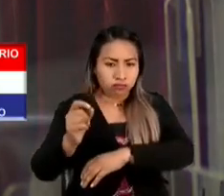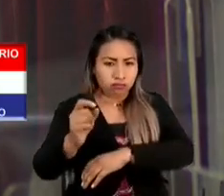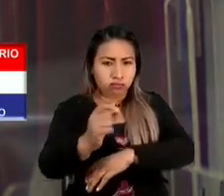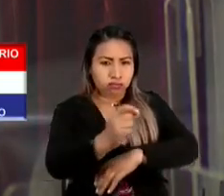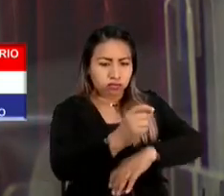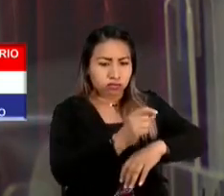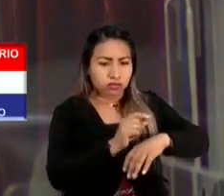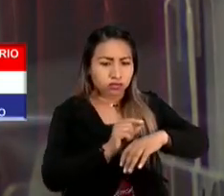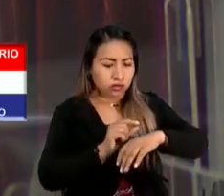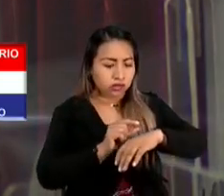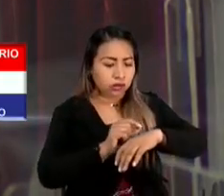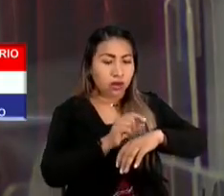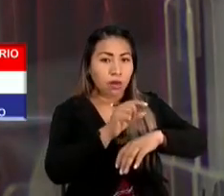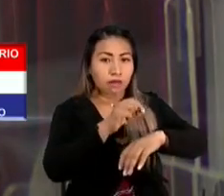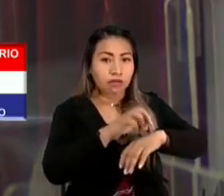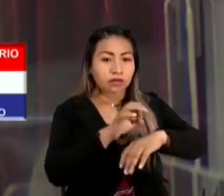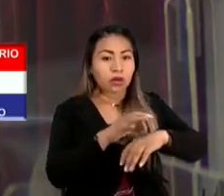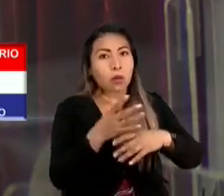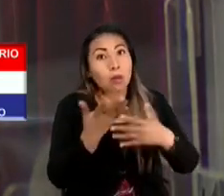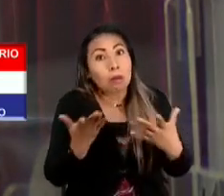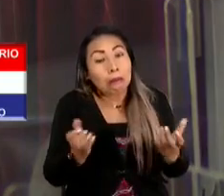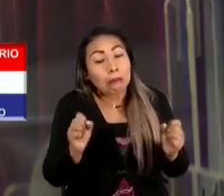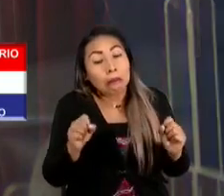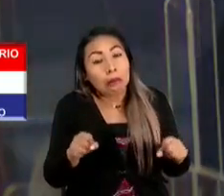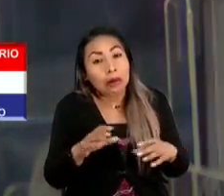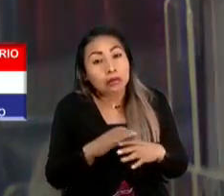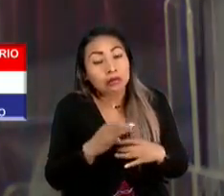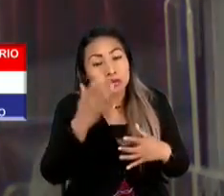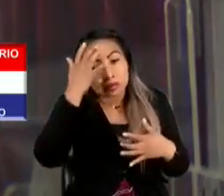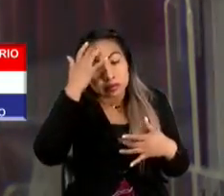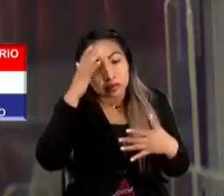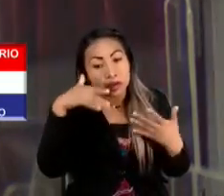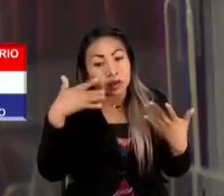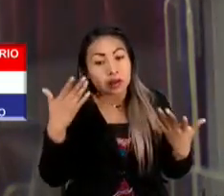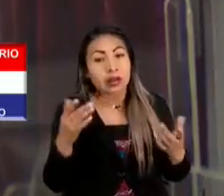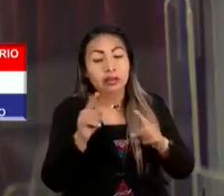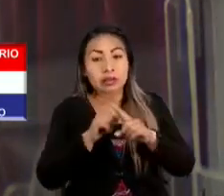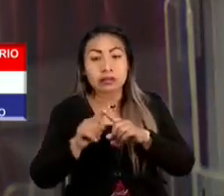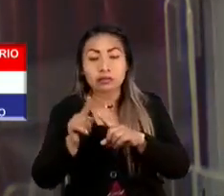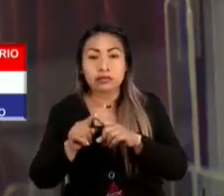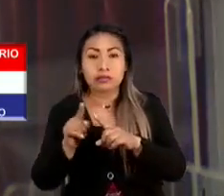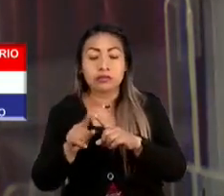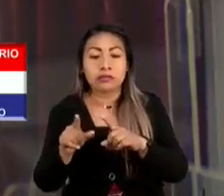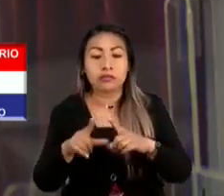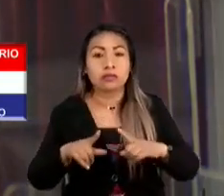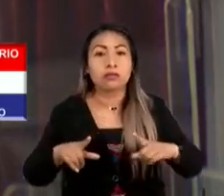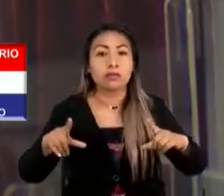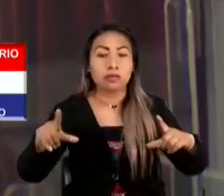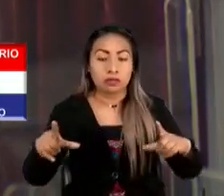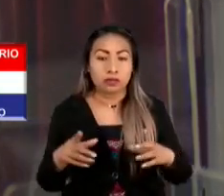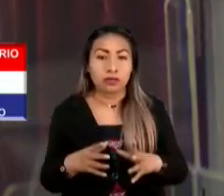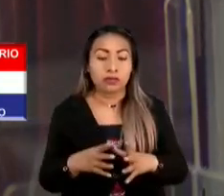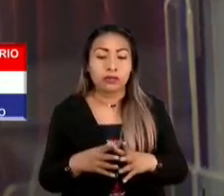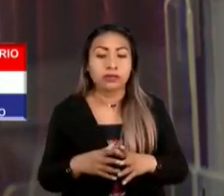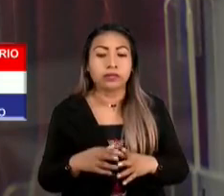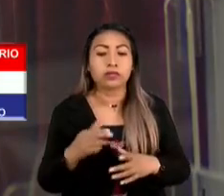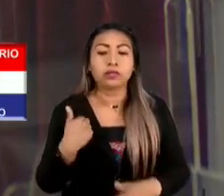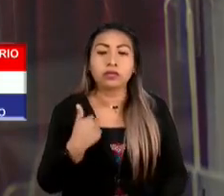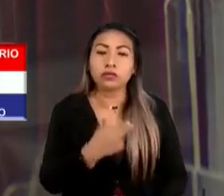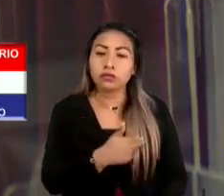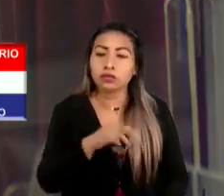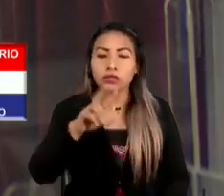esta enfermedad o esta infección en diferentes regiones del país. Y nosotros no queremos